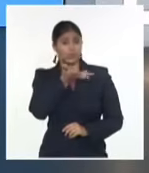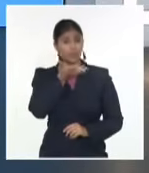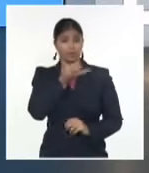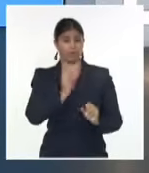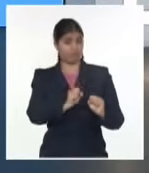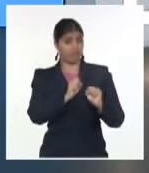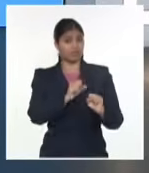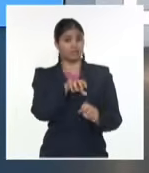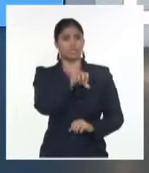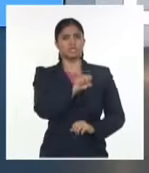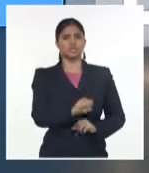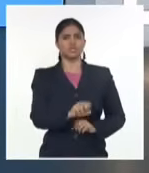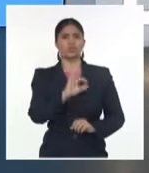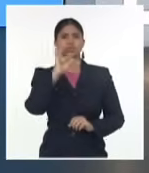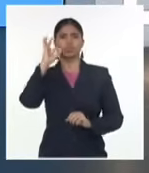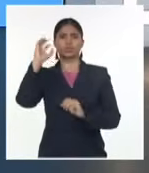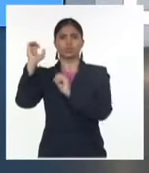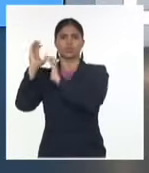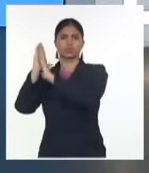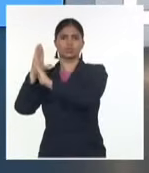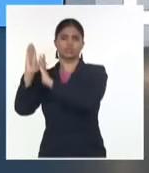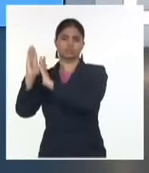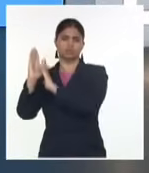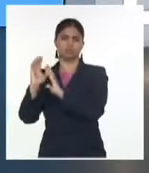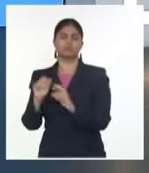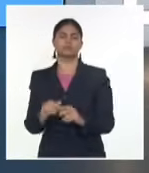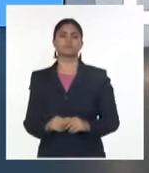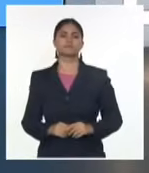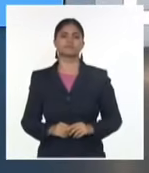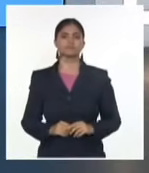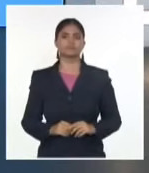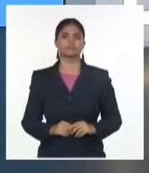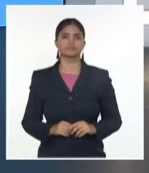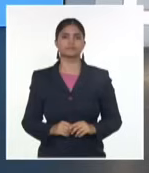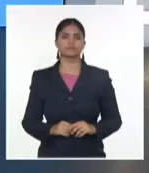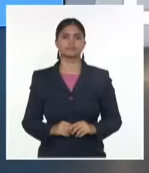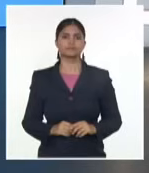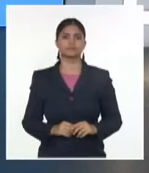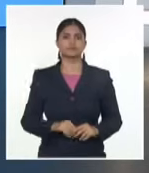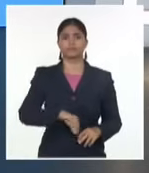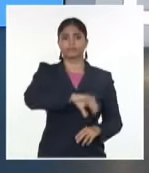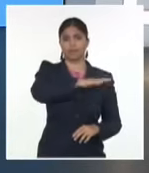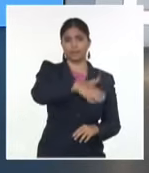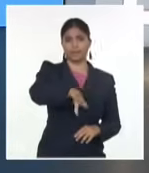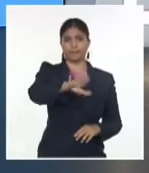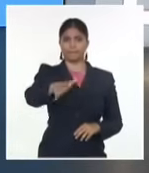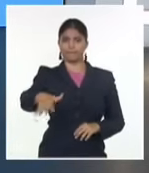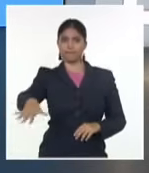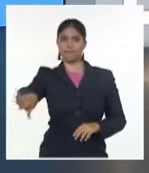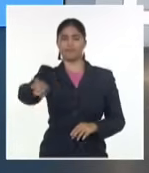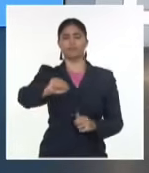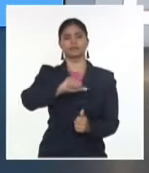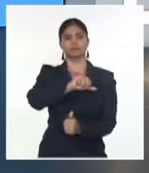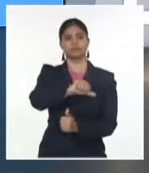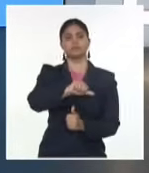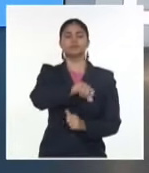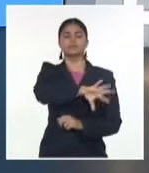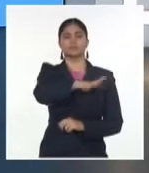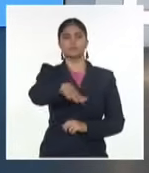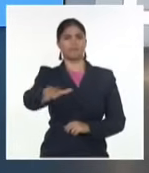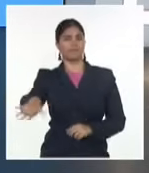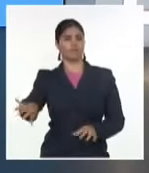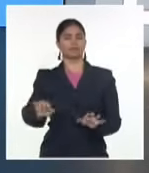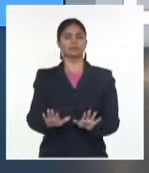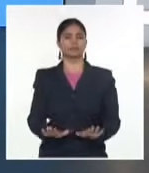región occidental del país y también en localidades costeras del occidente. Es por esto que predominará el poco oleaje en casi todos nuestros litorales. Tendremos oleaje en la costa norte oriental y